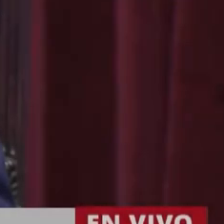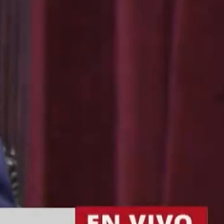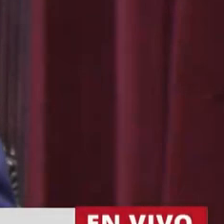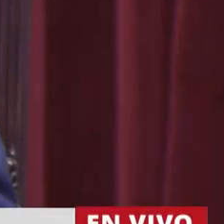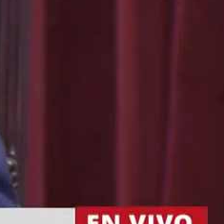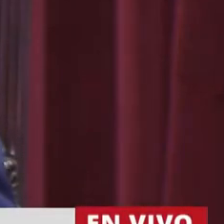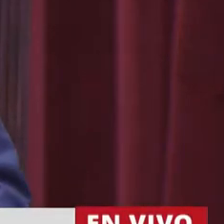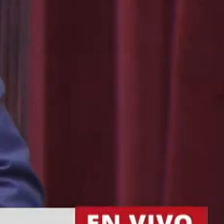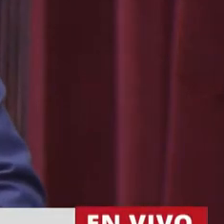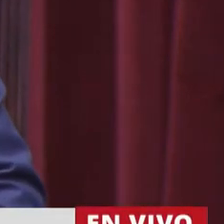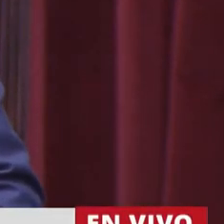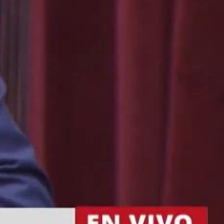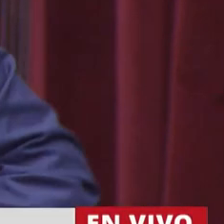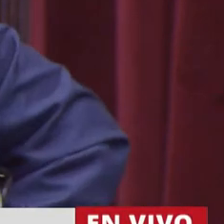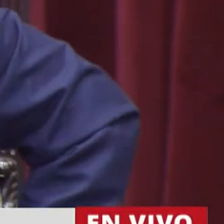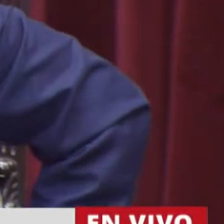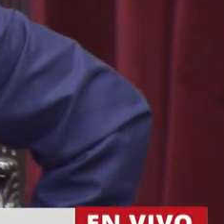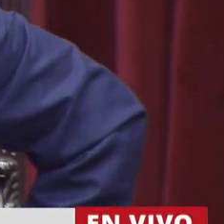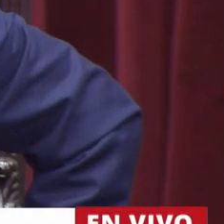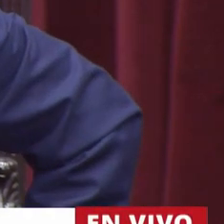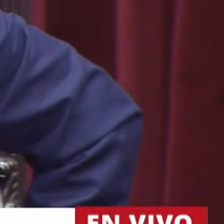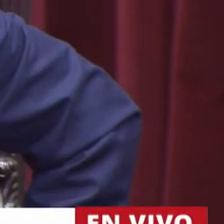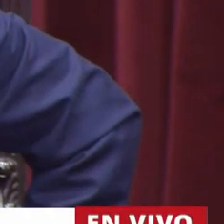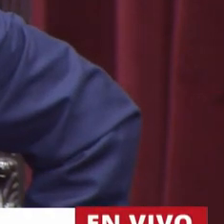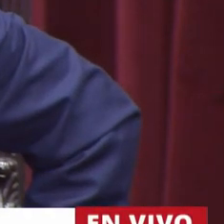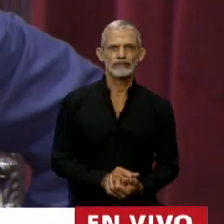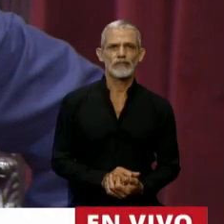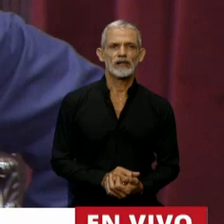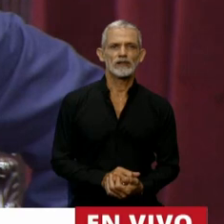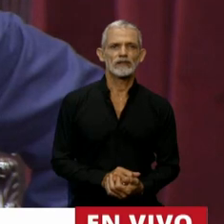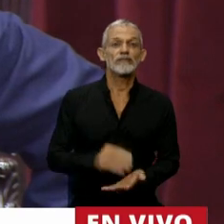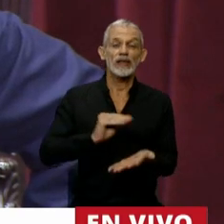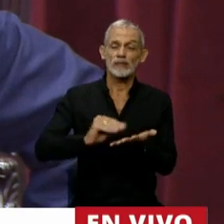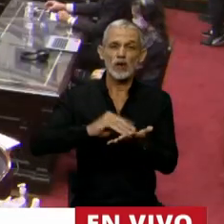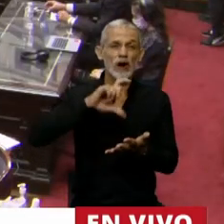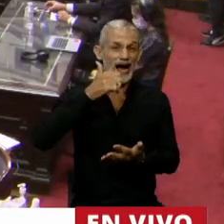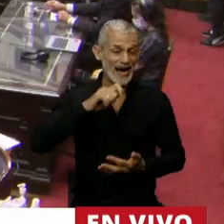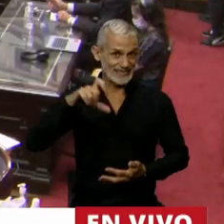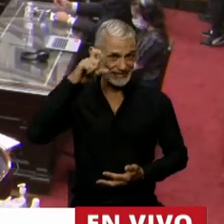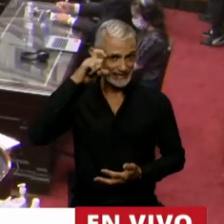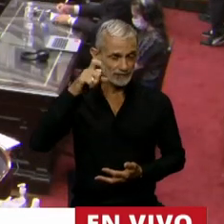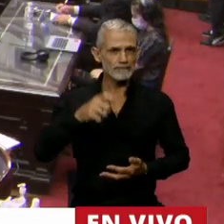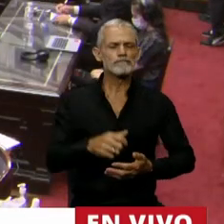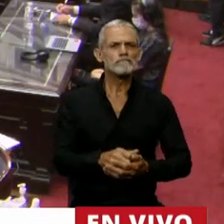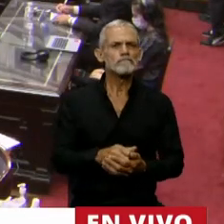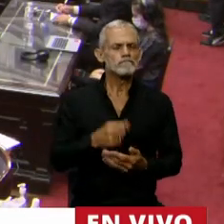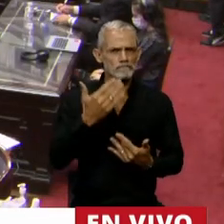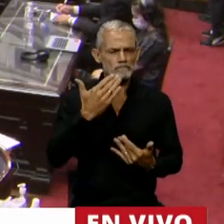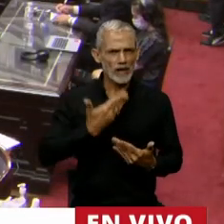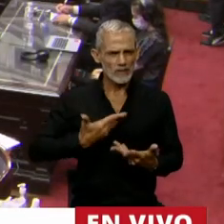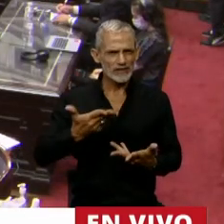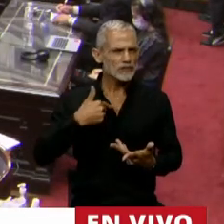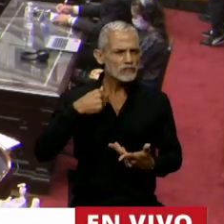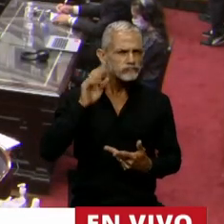En el uso de la palabra, el diputado Alejandro Cacace. Gracias, presidente. Escuchaba atentamente a